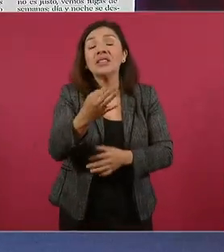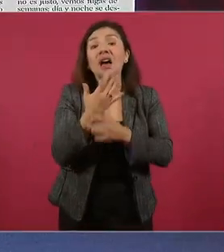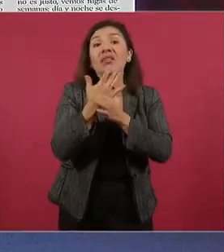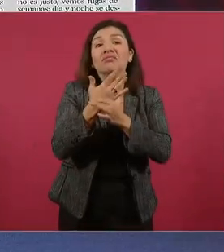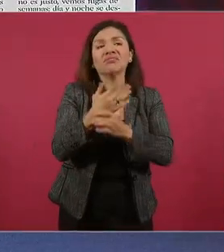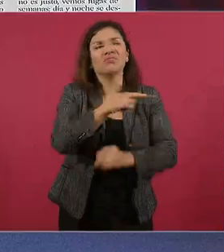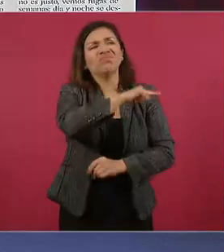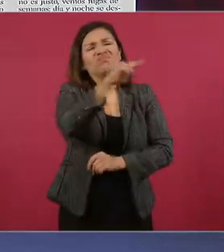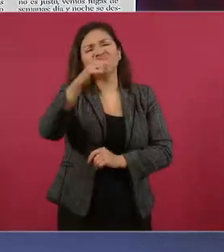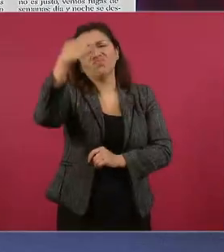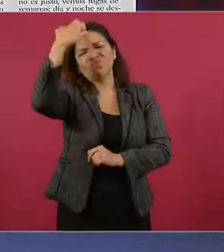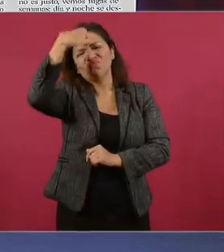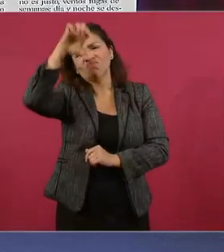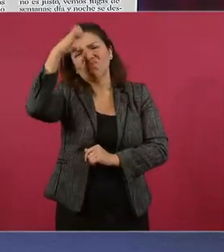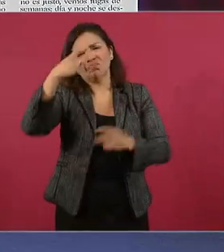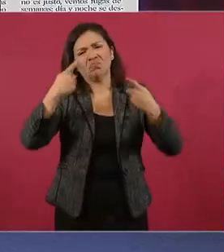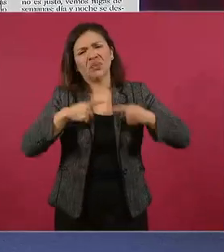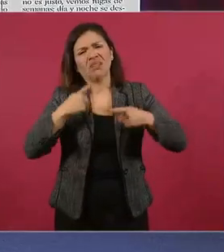expertos